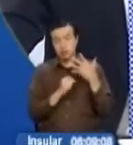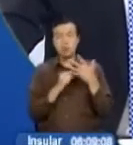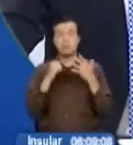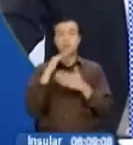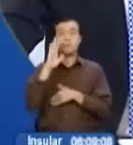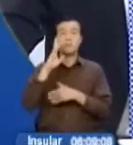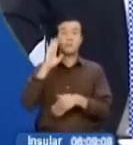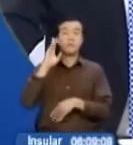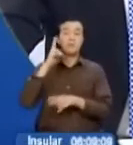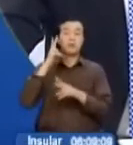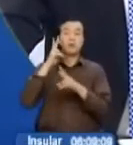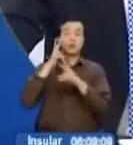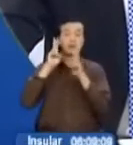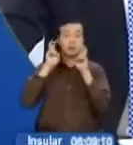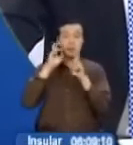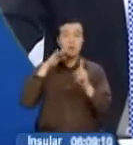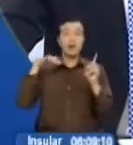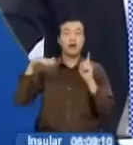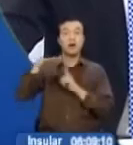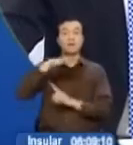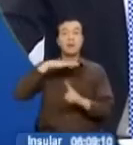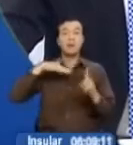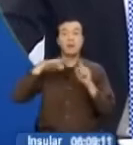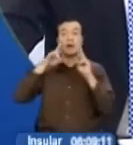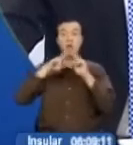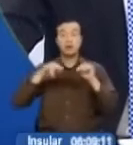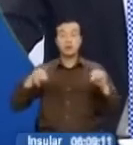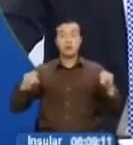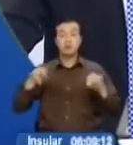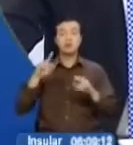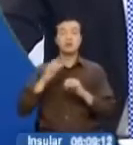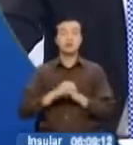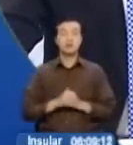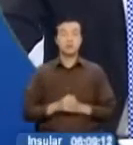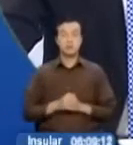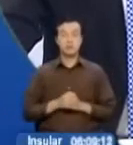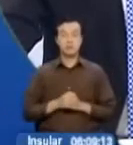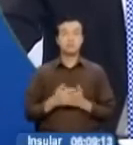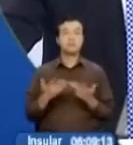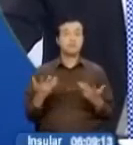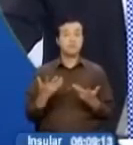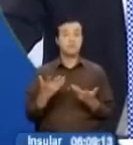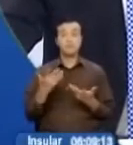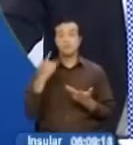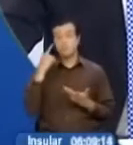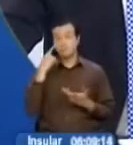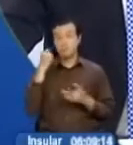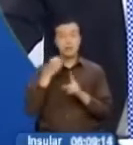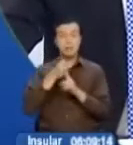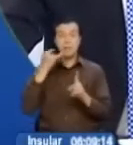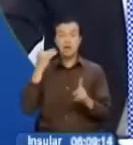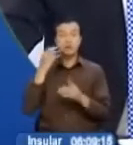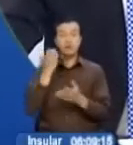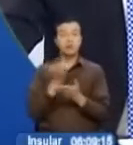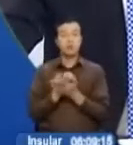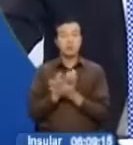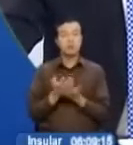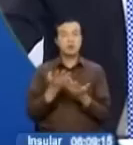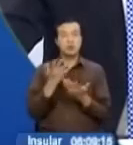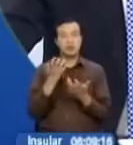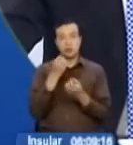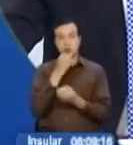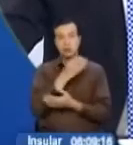tema ambiental, tenemos en uno de los ejes de análisis de la sostenibilidad el impacto económico. Entonces yo